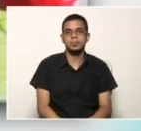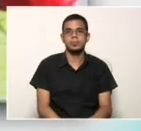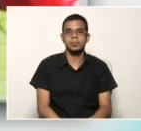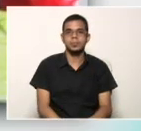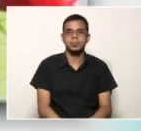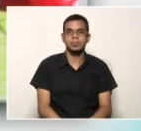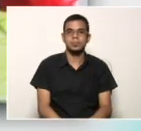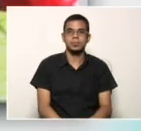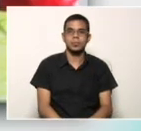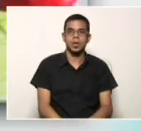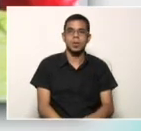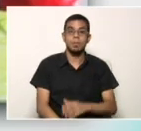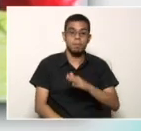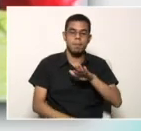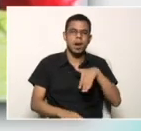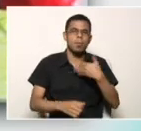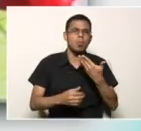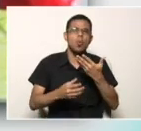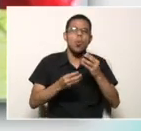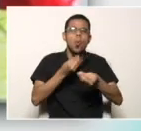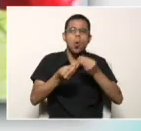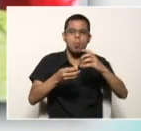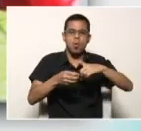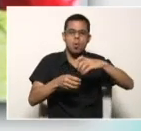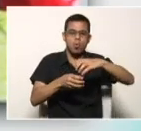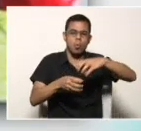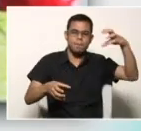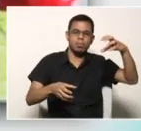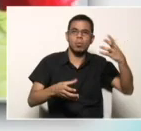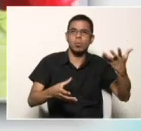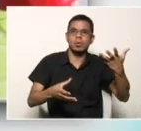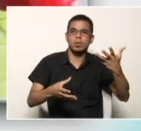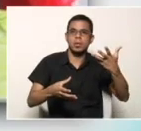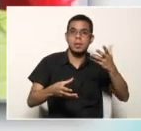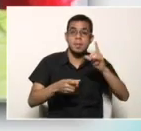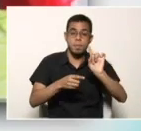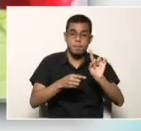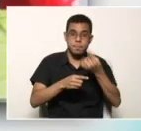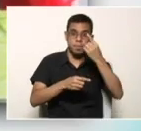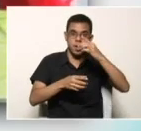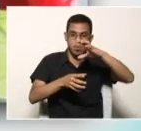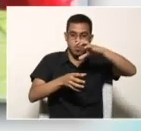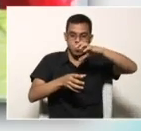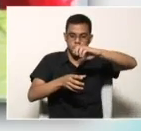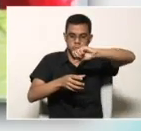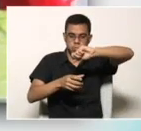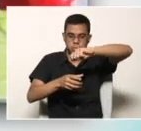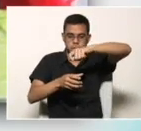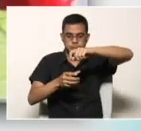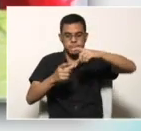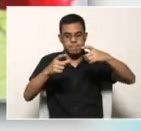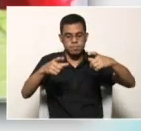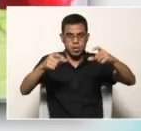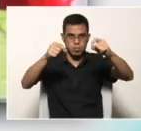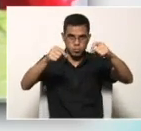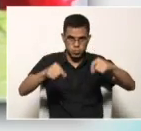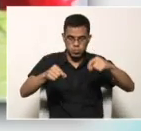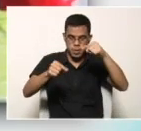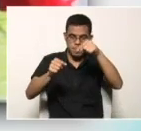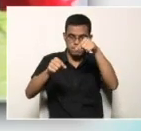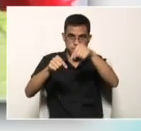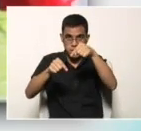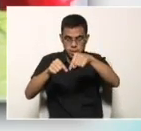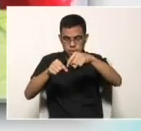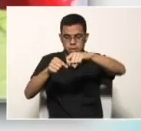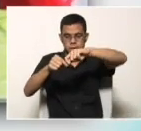para sacar el fan cooler necesitamos, primero, presionamos hacia abajo el primer gancho, presionamos hacia abajo y viramos hacia la